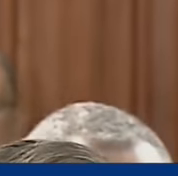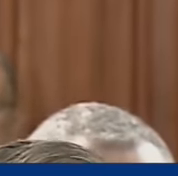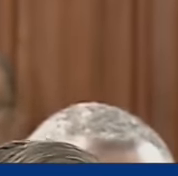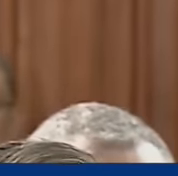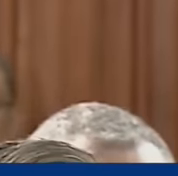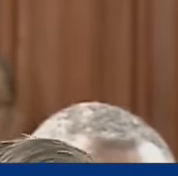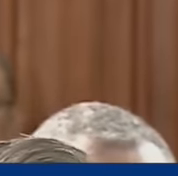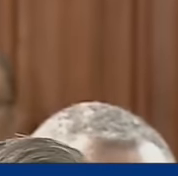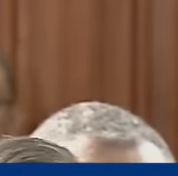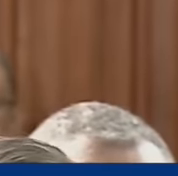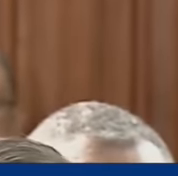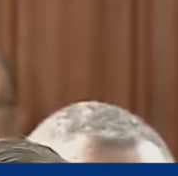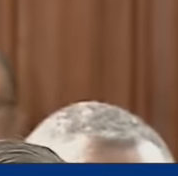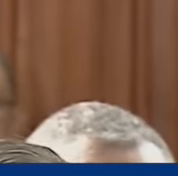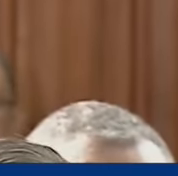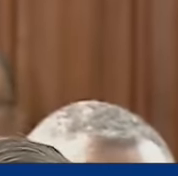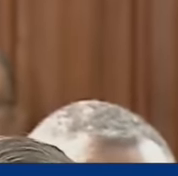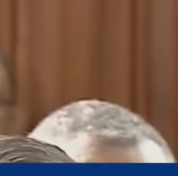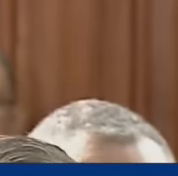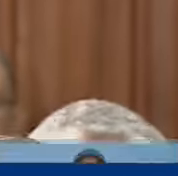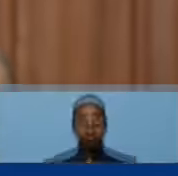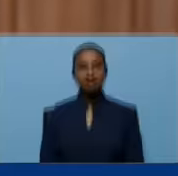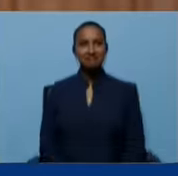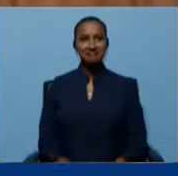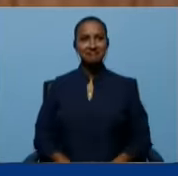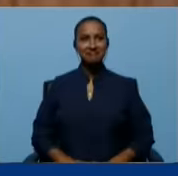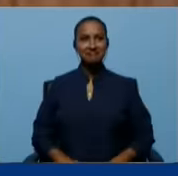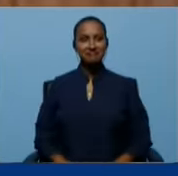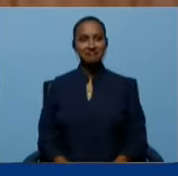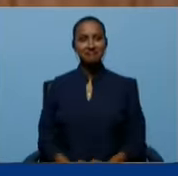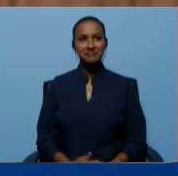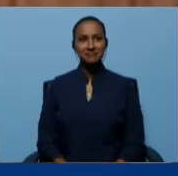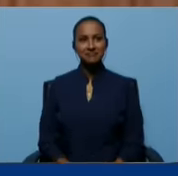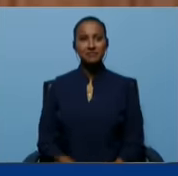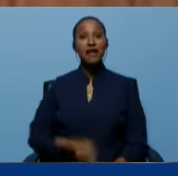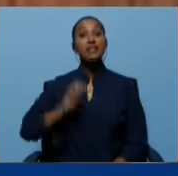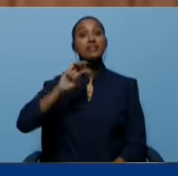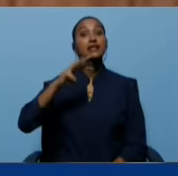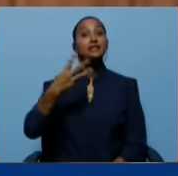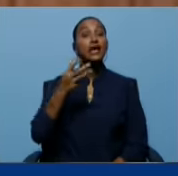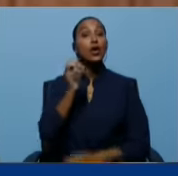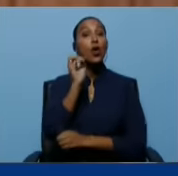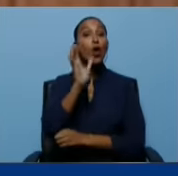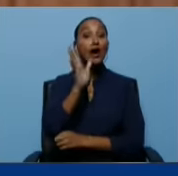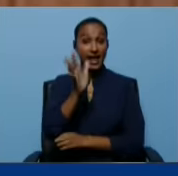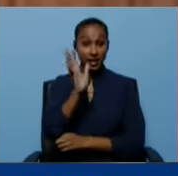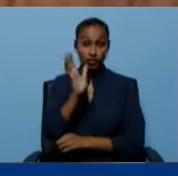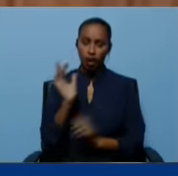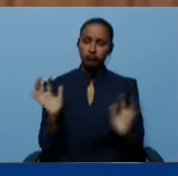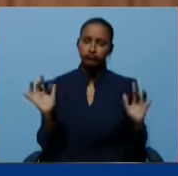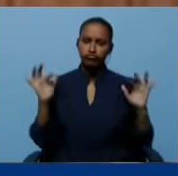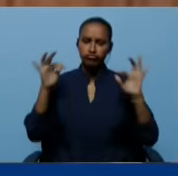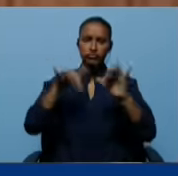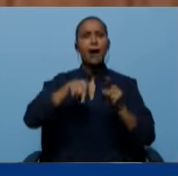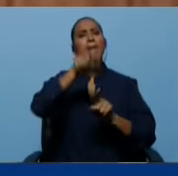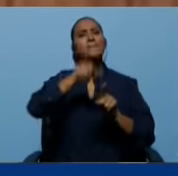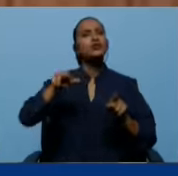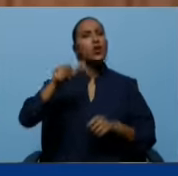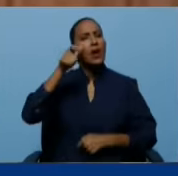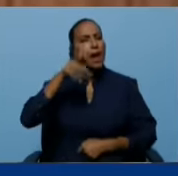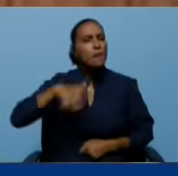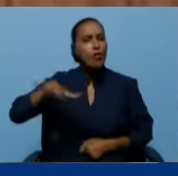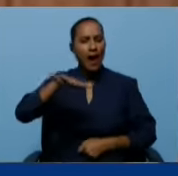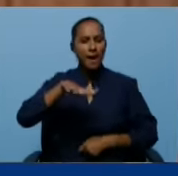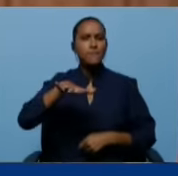todo lo que me comprometí allí. Y convócate al tercer Congreso Campesino Nacional para discutir la política de desarrollo